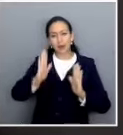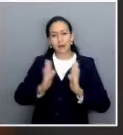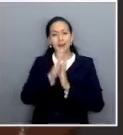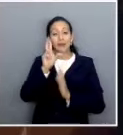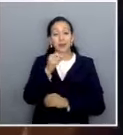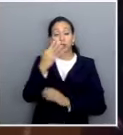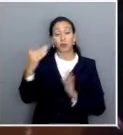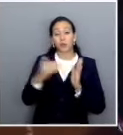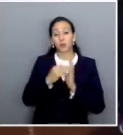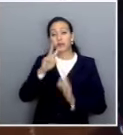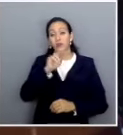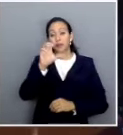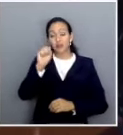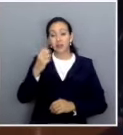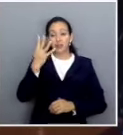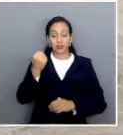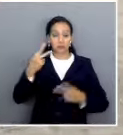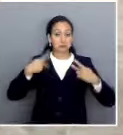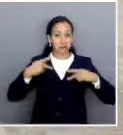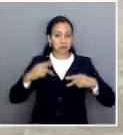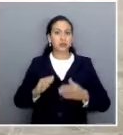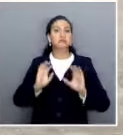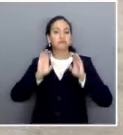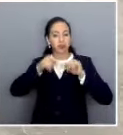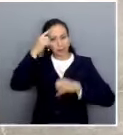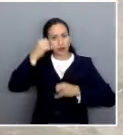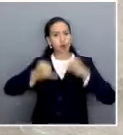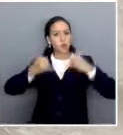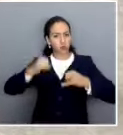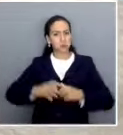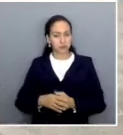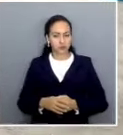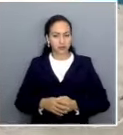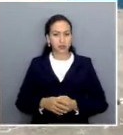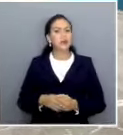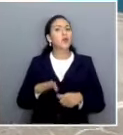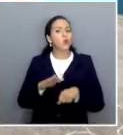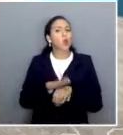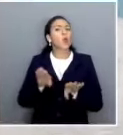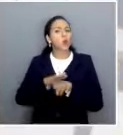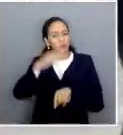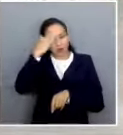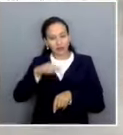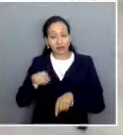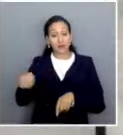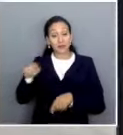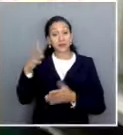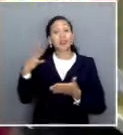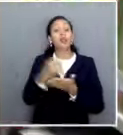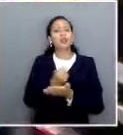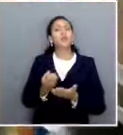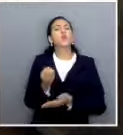34.269 aspirantes a juezas y jueces de distrito, en los cuales resultaron vencedoras y vencedores